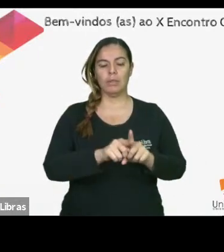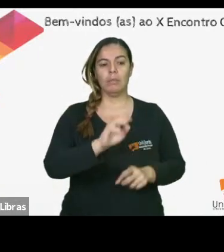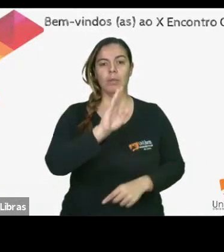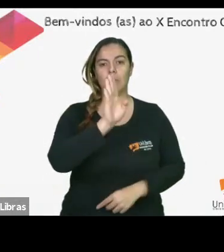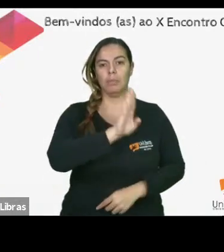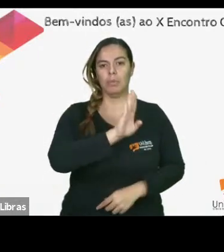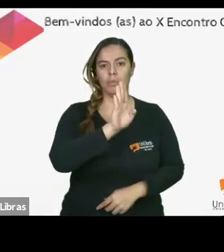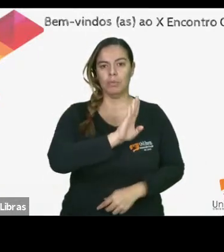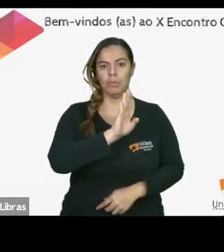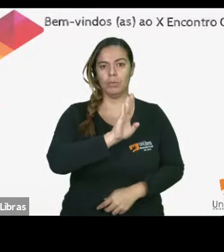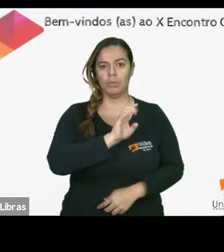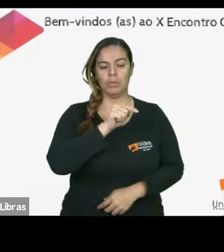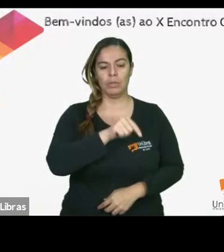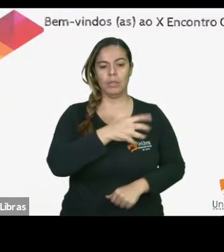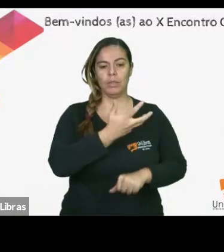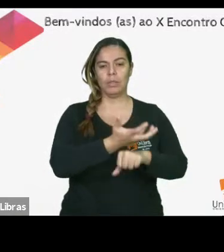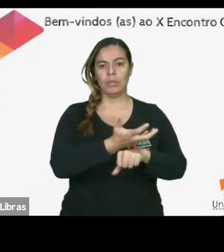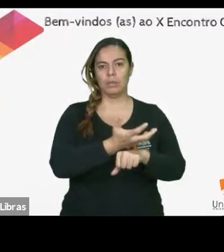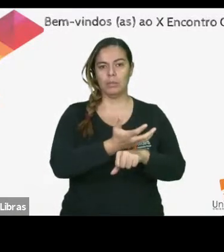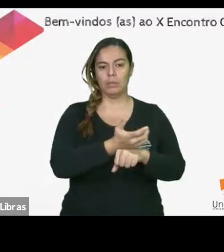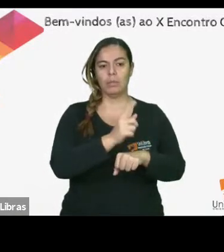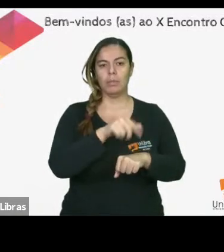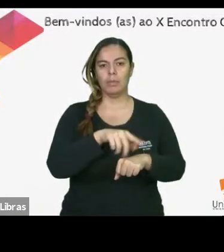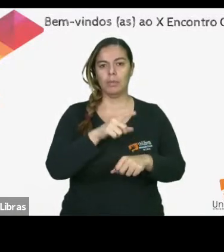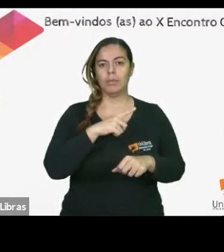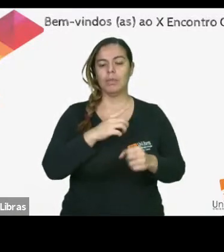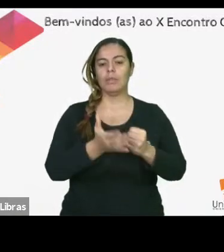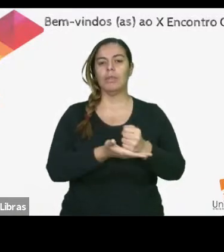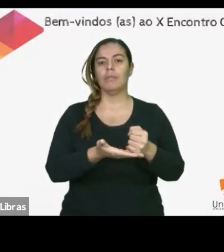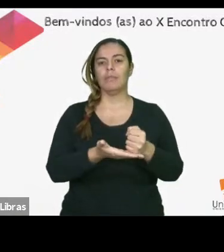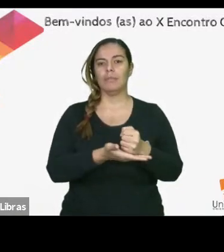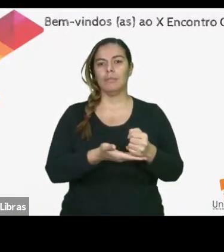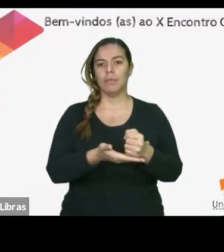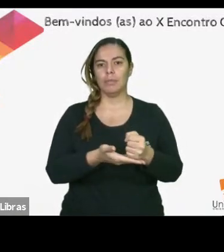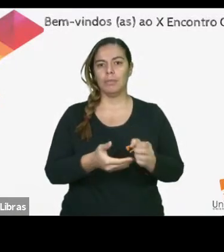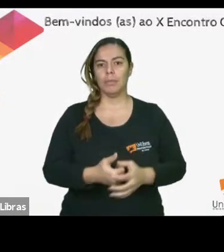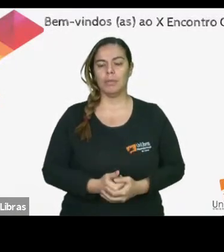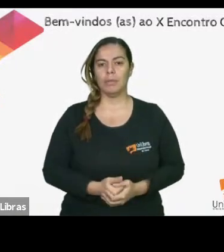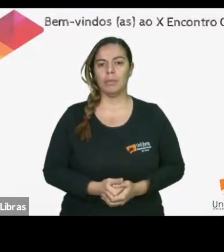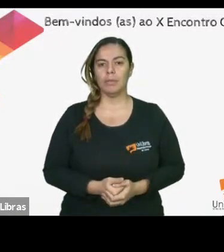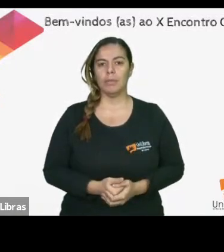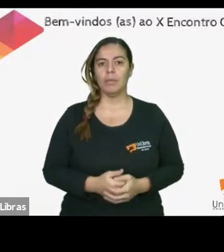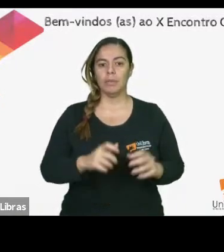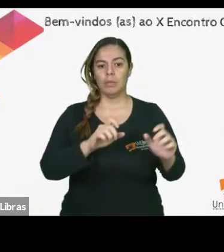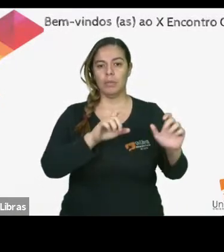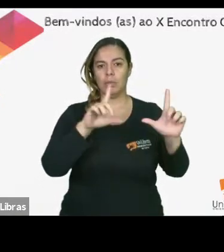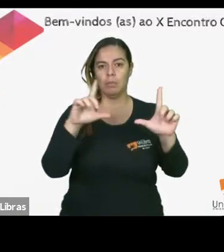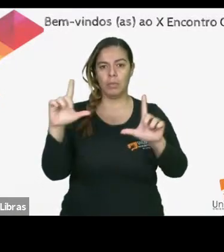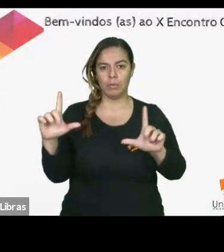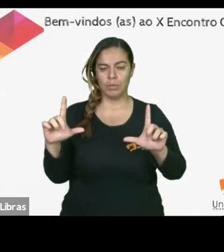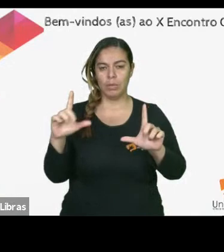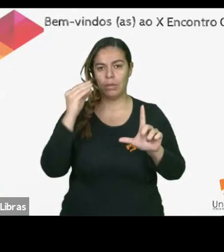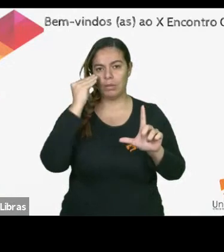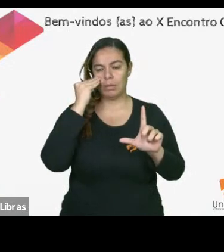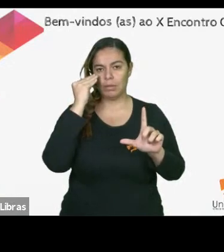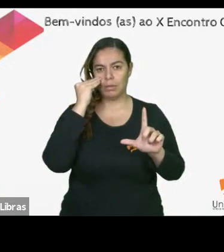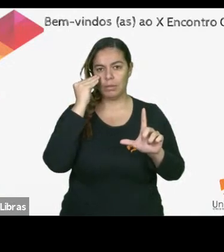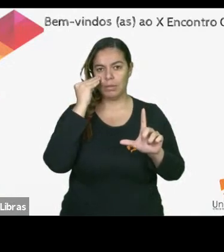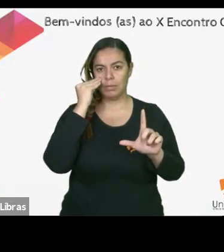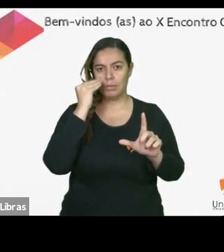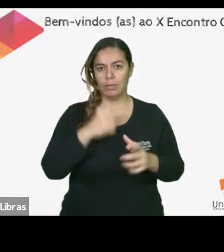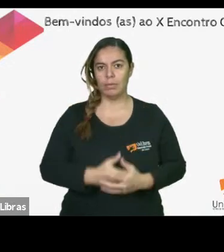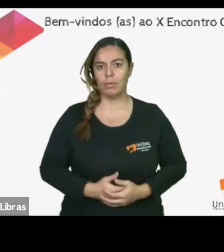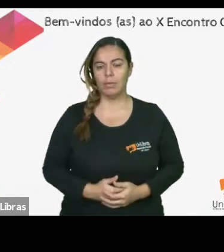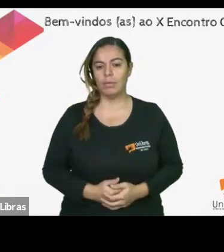como una disciplina, digamos, de fundamento. Si me permiten compartir, voy a intentar.